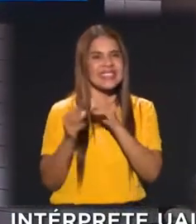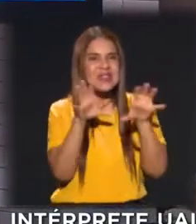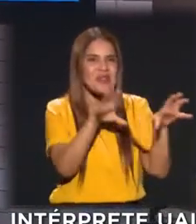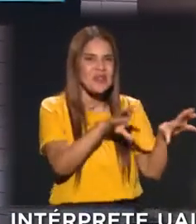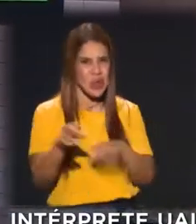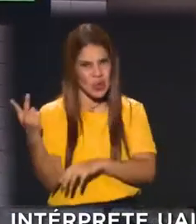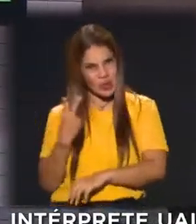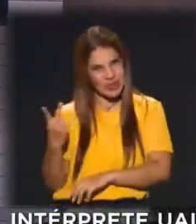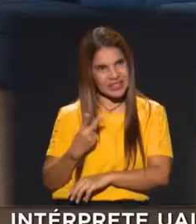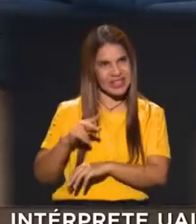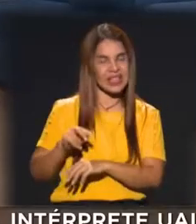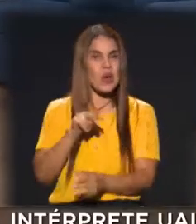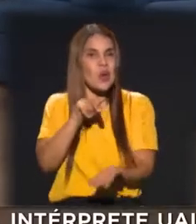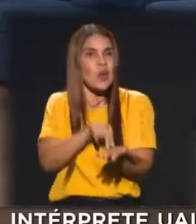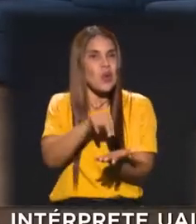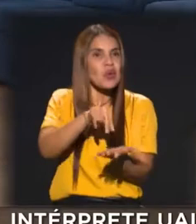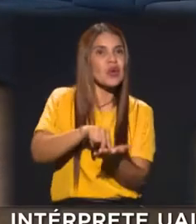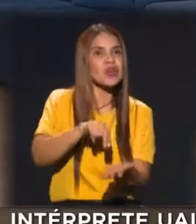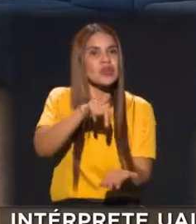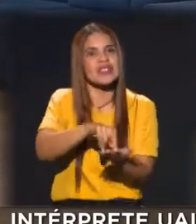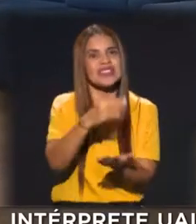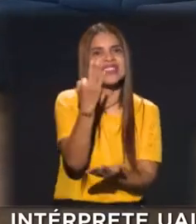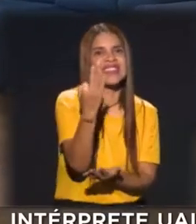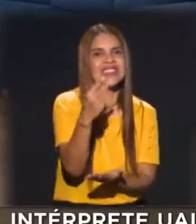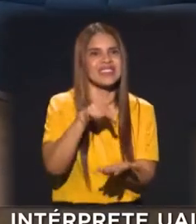coreografía. Listo. Un, dos,